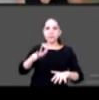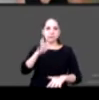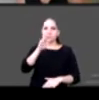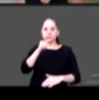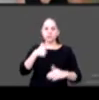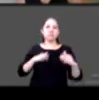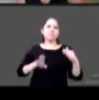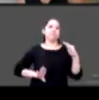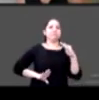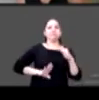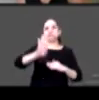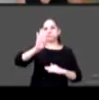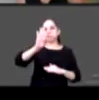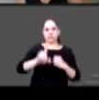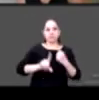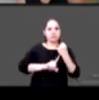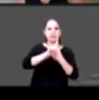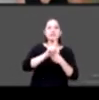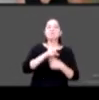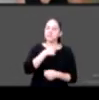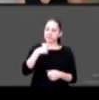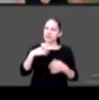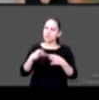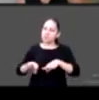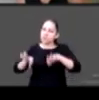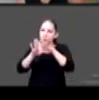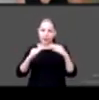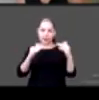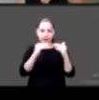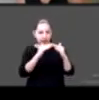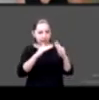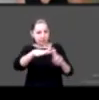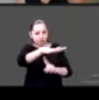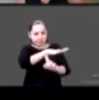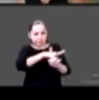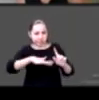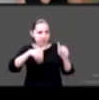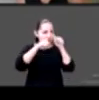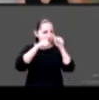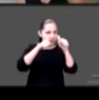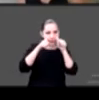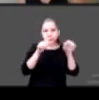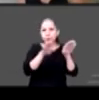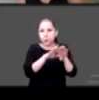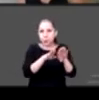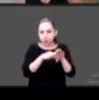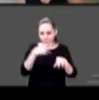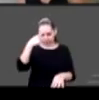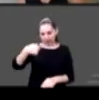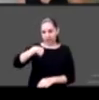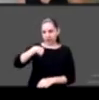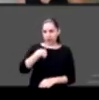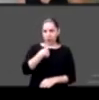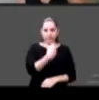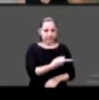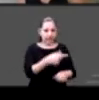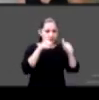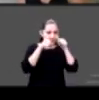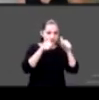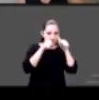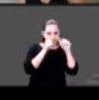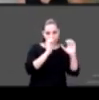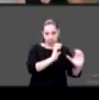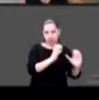que pasan en casa. Para evitar esto, te podemos compartir algunas cosas que creemos nosotros podrían ser útiles y de